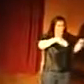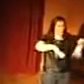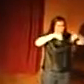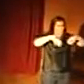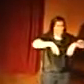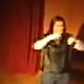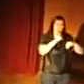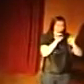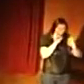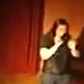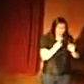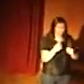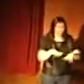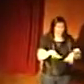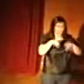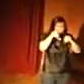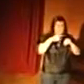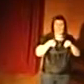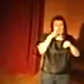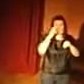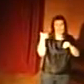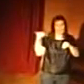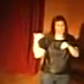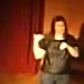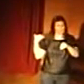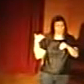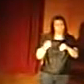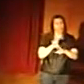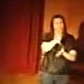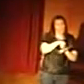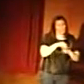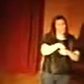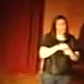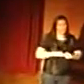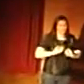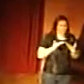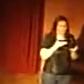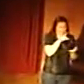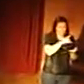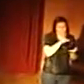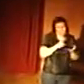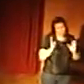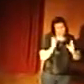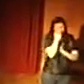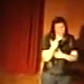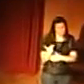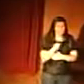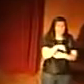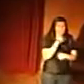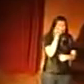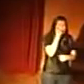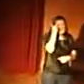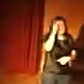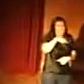de monumentos del pasado recogidos por los pintores románticos en esta charla como saben ustedes también